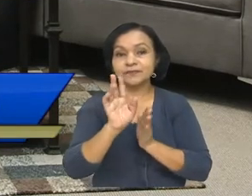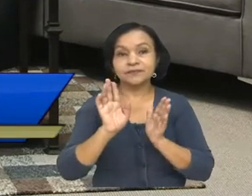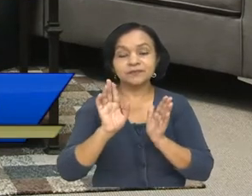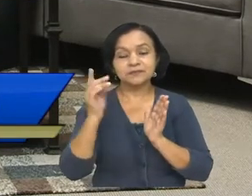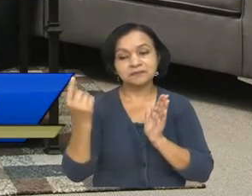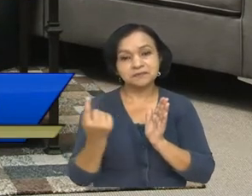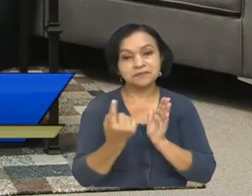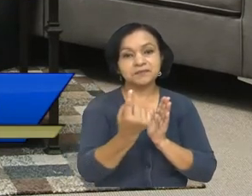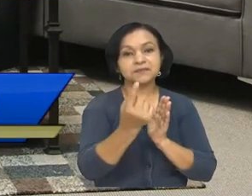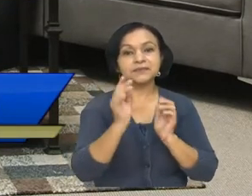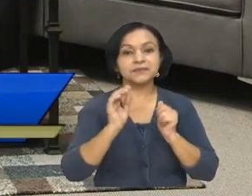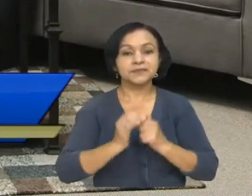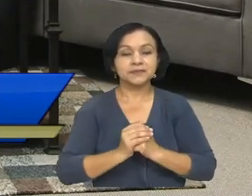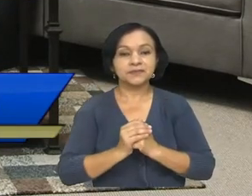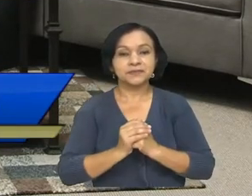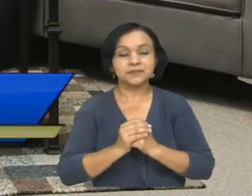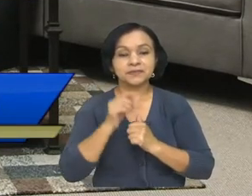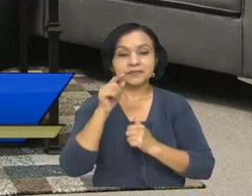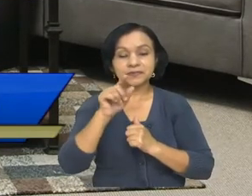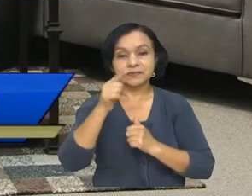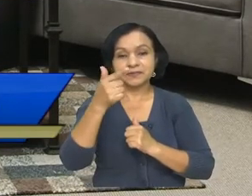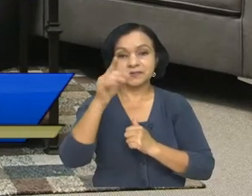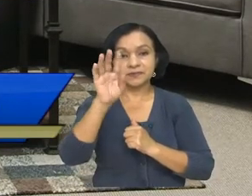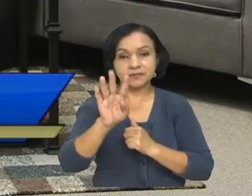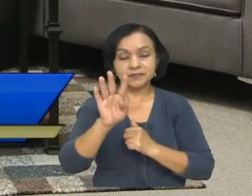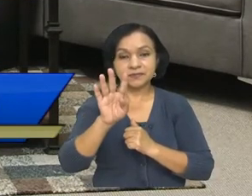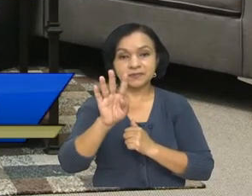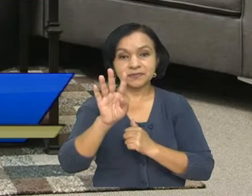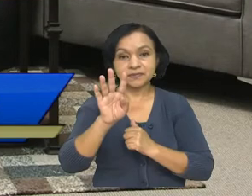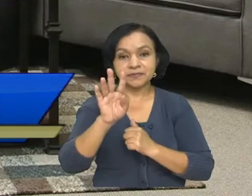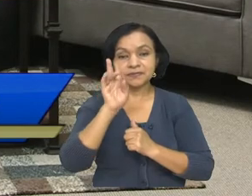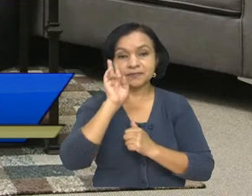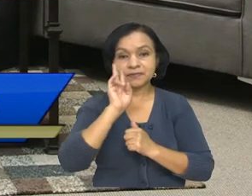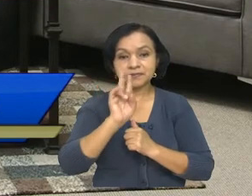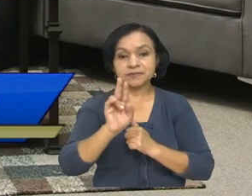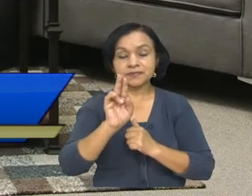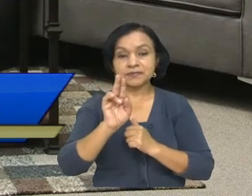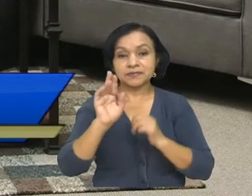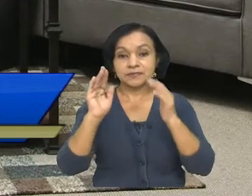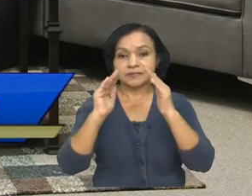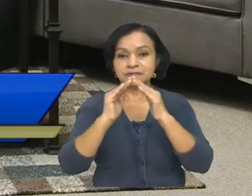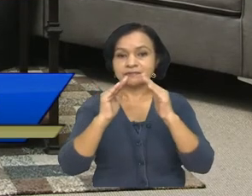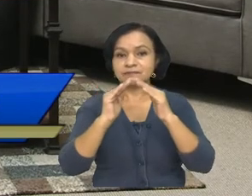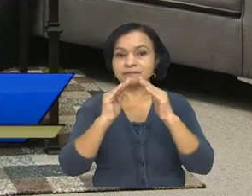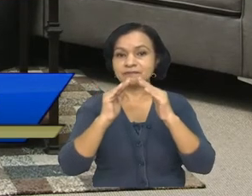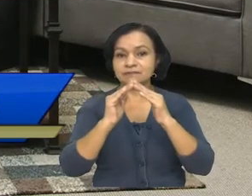Llegaba ahí, y justamente en ese año 74 descubren la casa de seguridad,